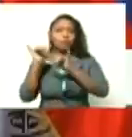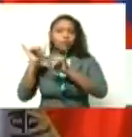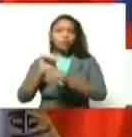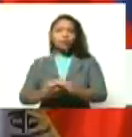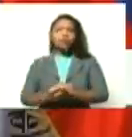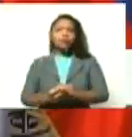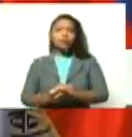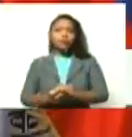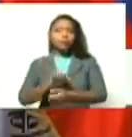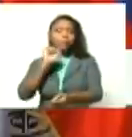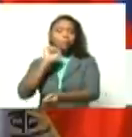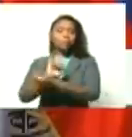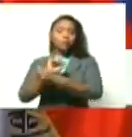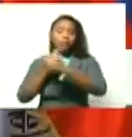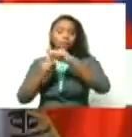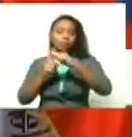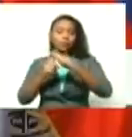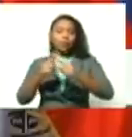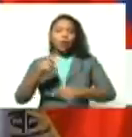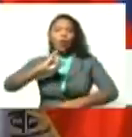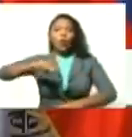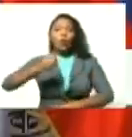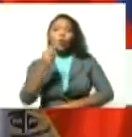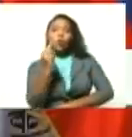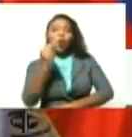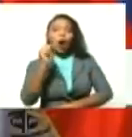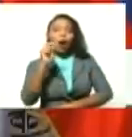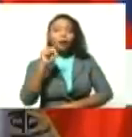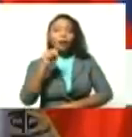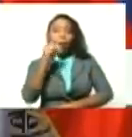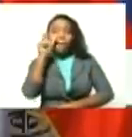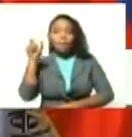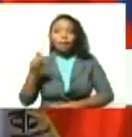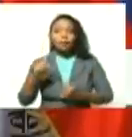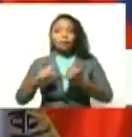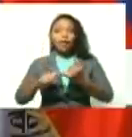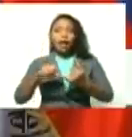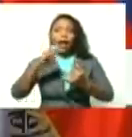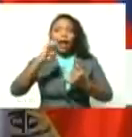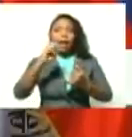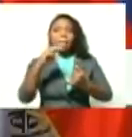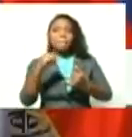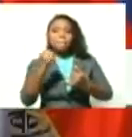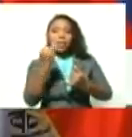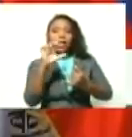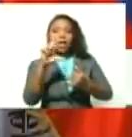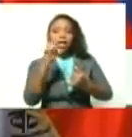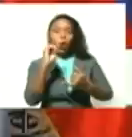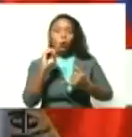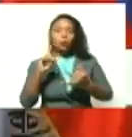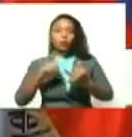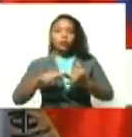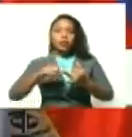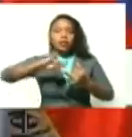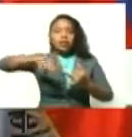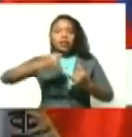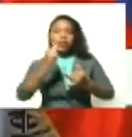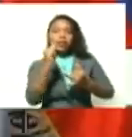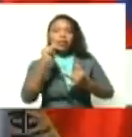Los detenidos fueron identificados como Juan Carlos Pérez, Emiro García Cabeza y Jackson Oliveira Meneses. Se